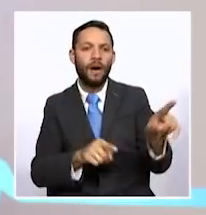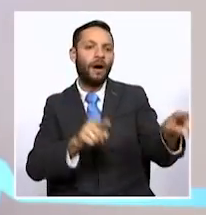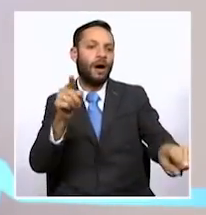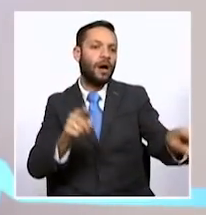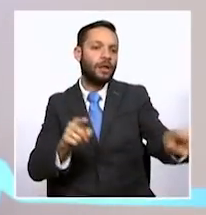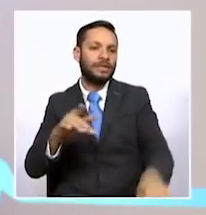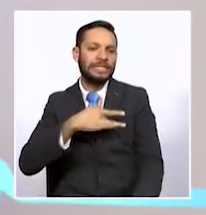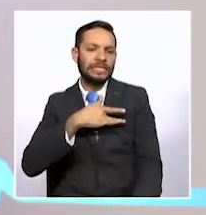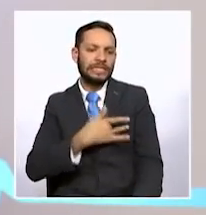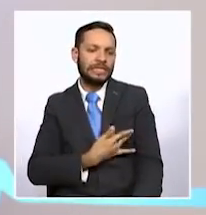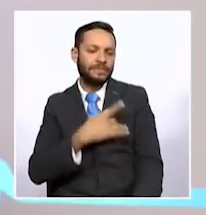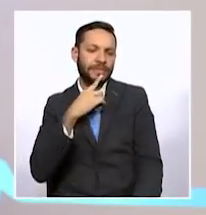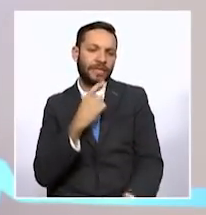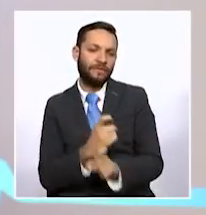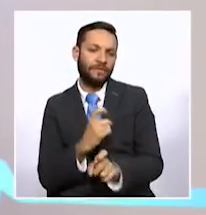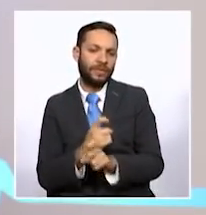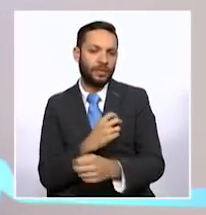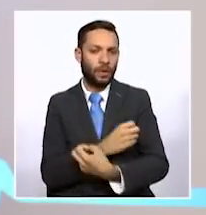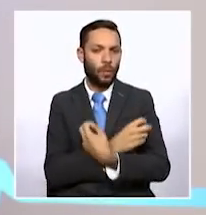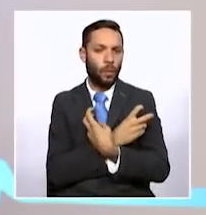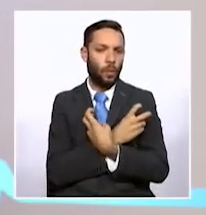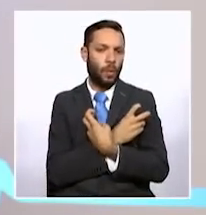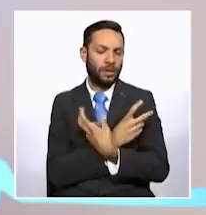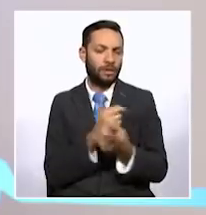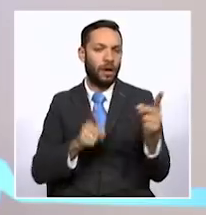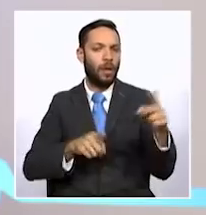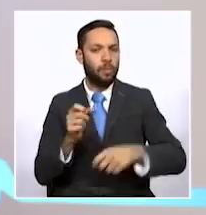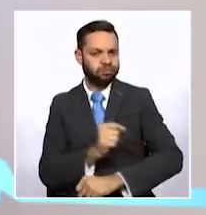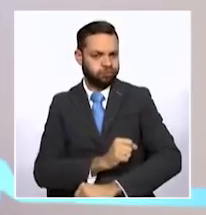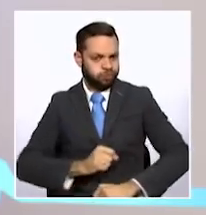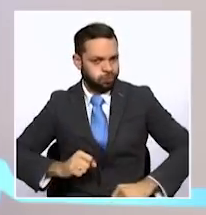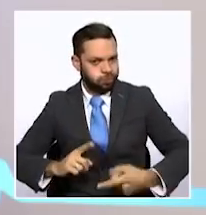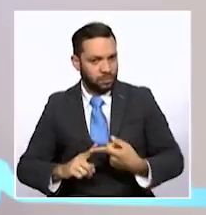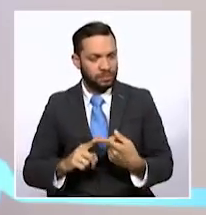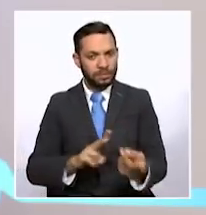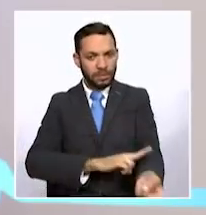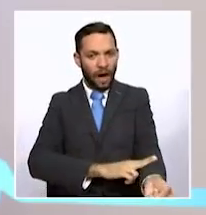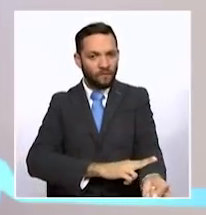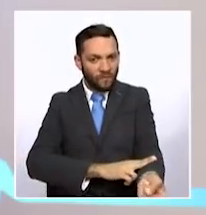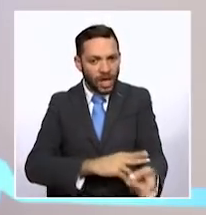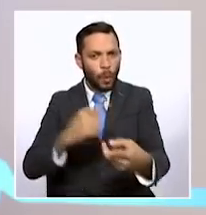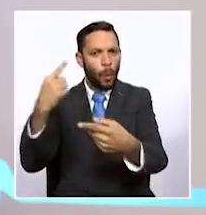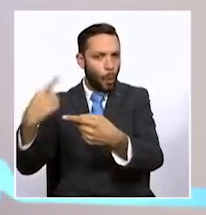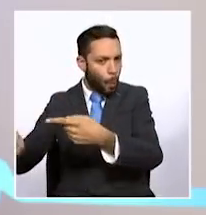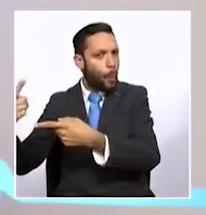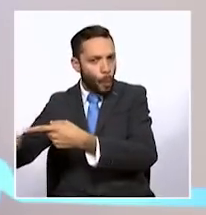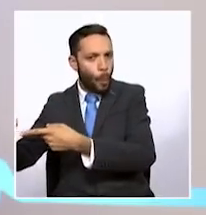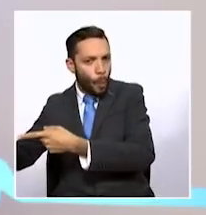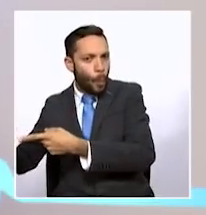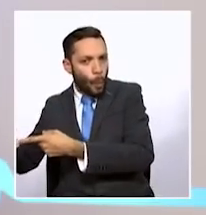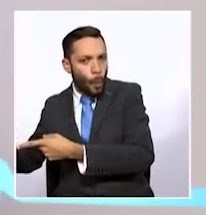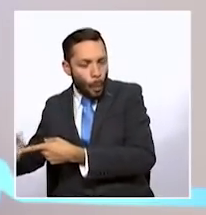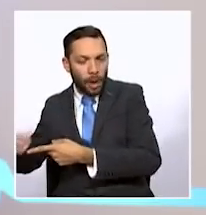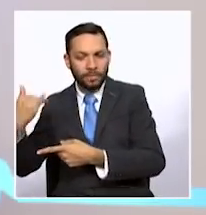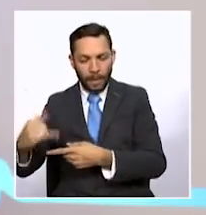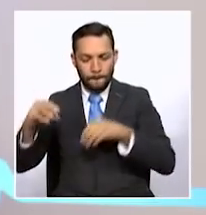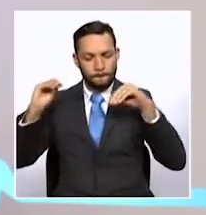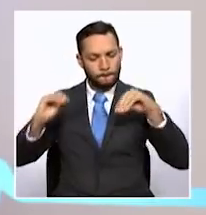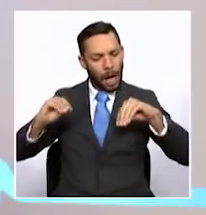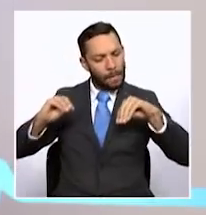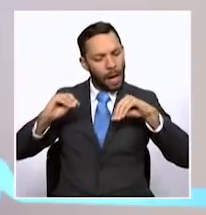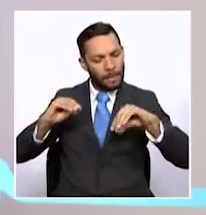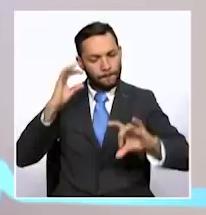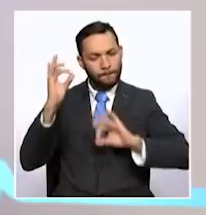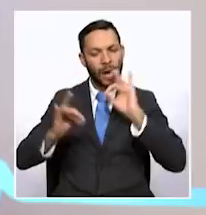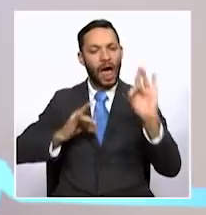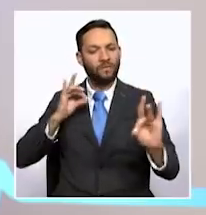afectar el sistema óseo, obesidad, diabetes y muchas más. Y de esa manera ustedes van a entender el